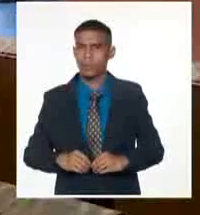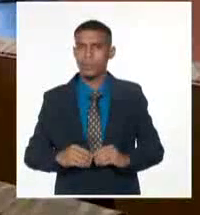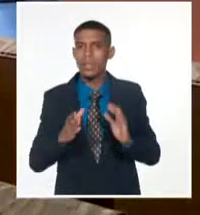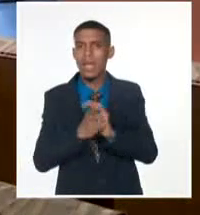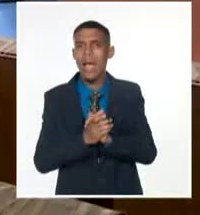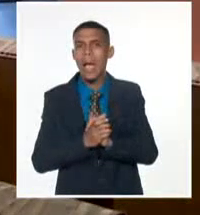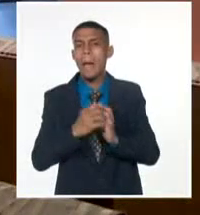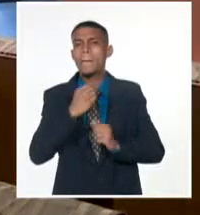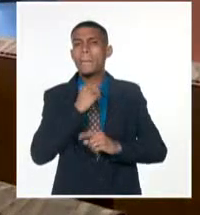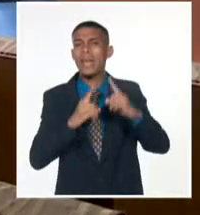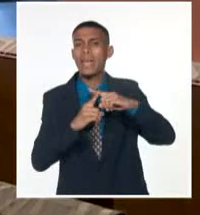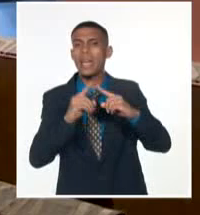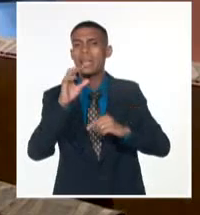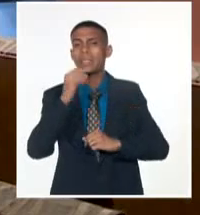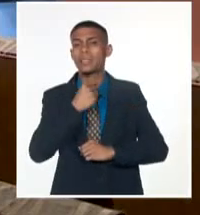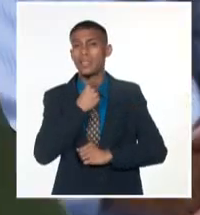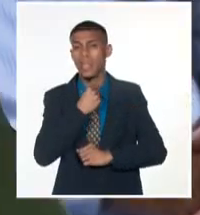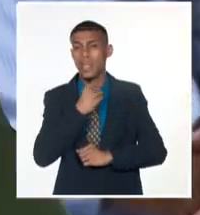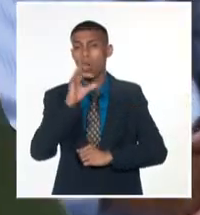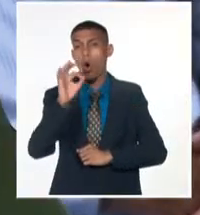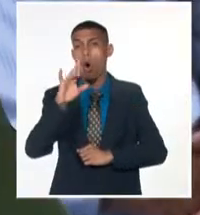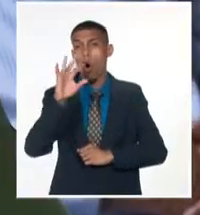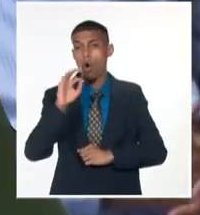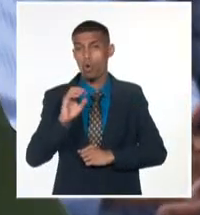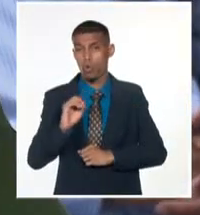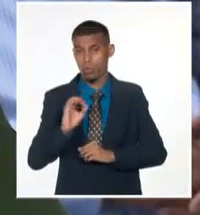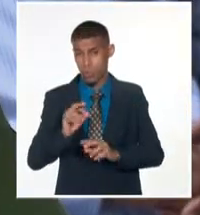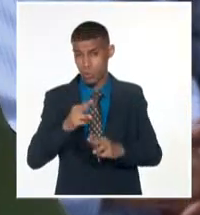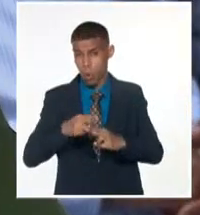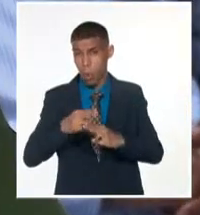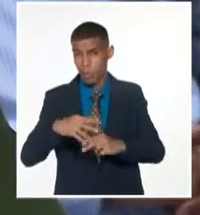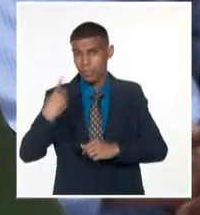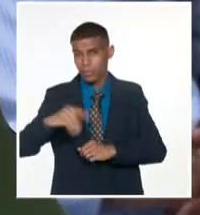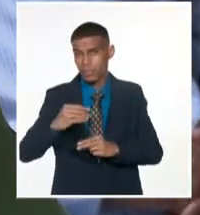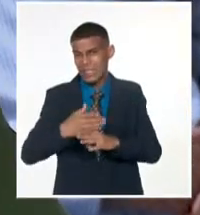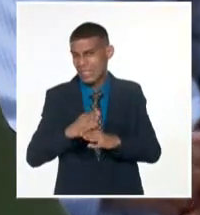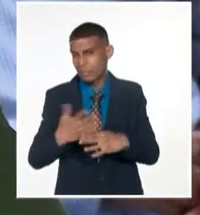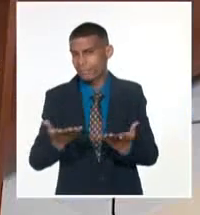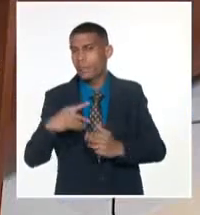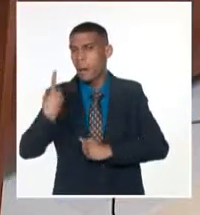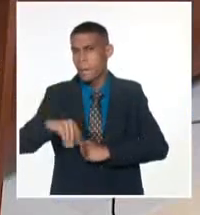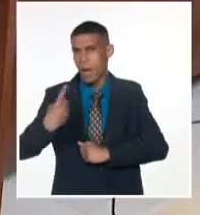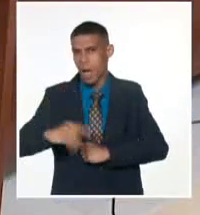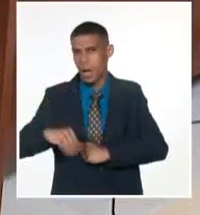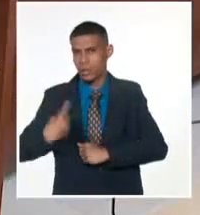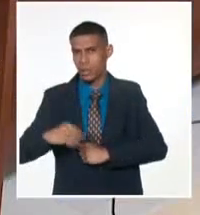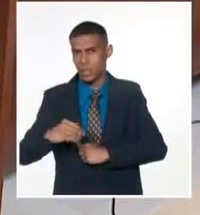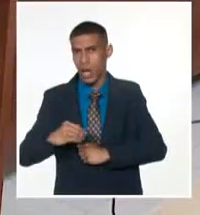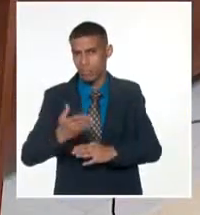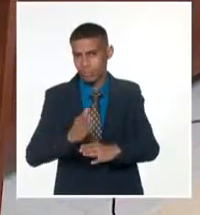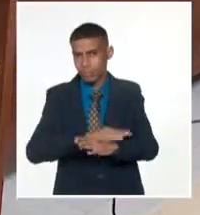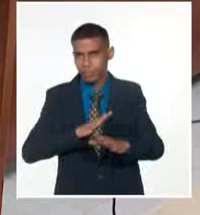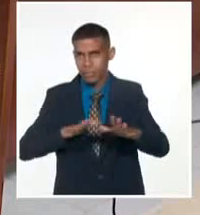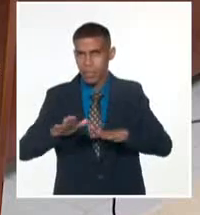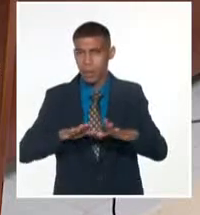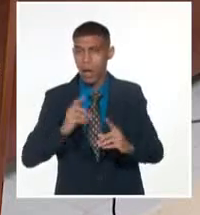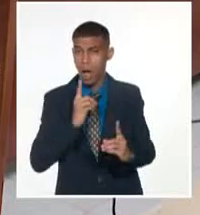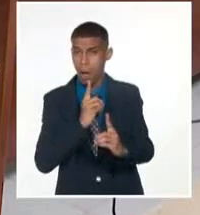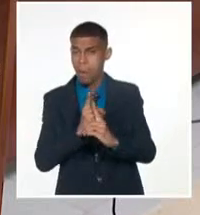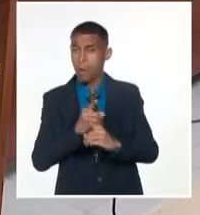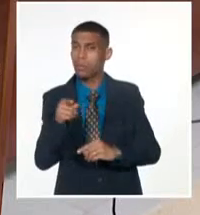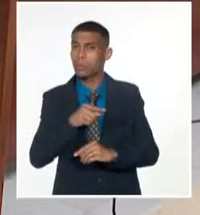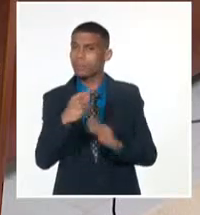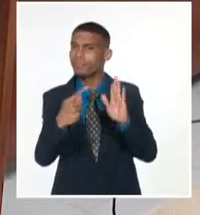su primera jornada en Artemisa con la preparación de los órganos de dirección y mando a todos los niveles. En el encuentro se puntualizaron